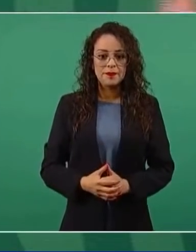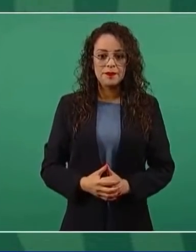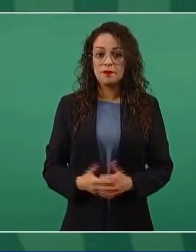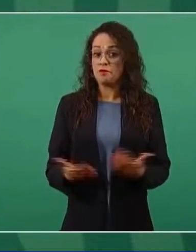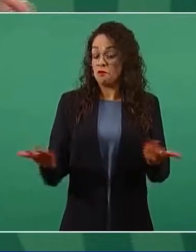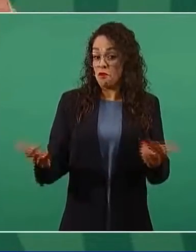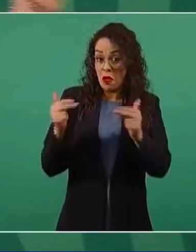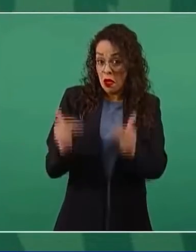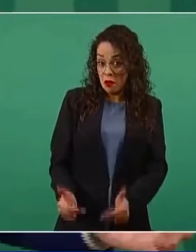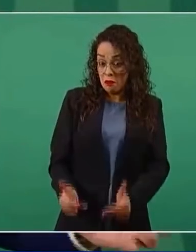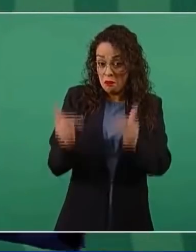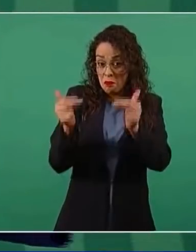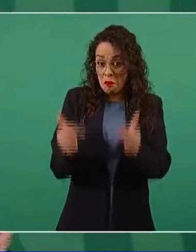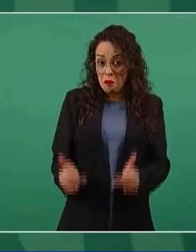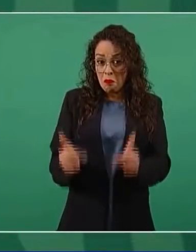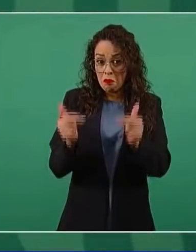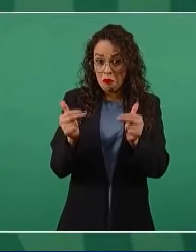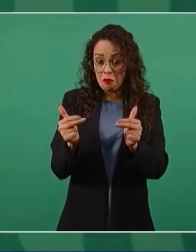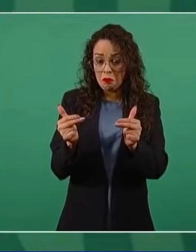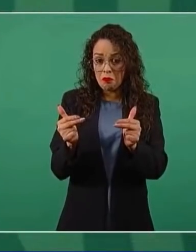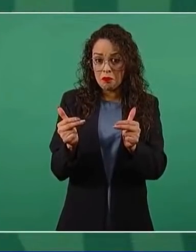hacer negocios,